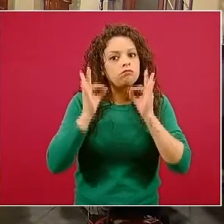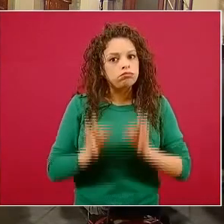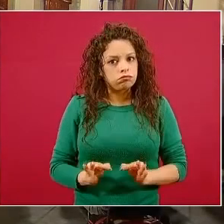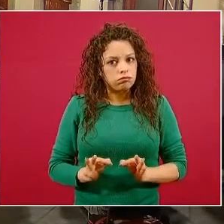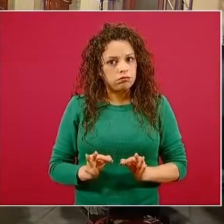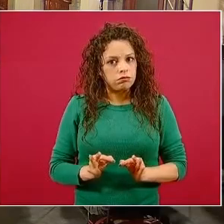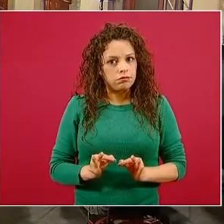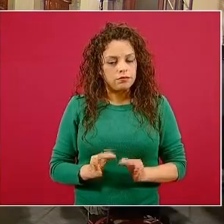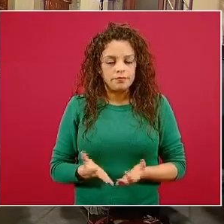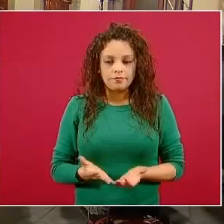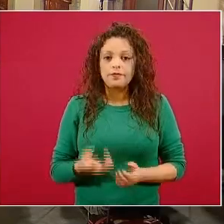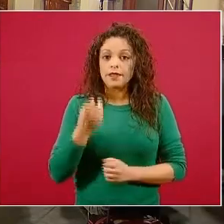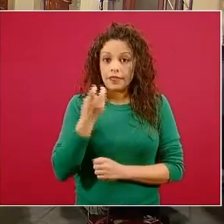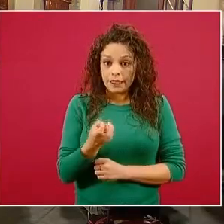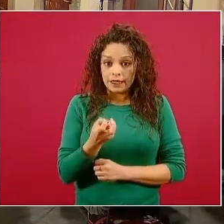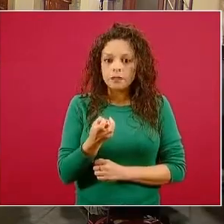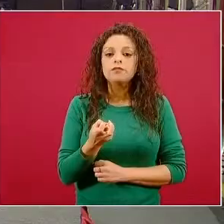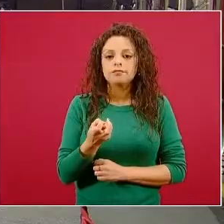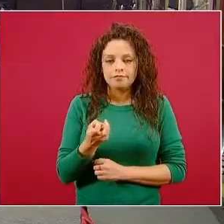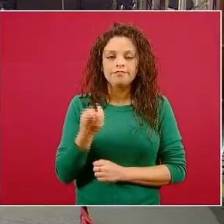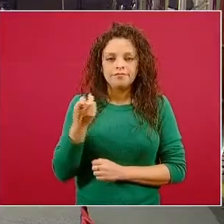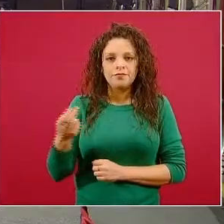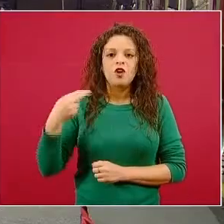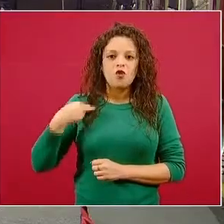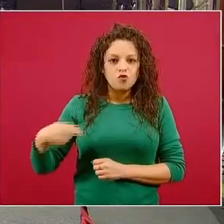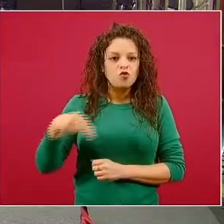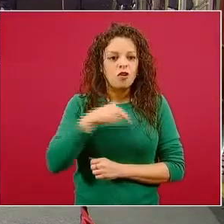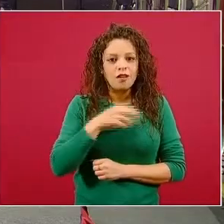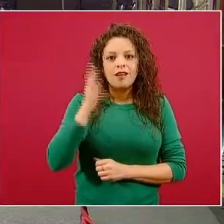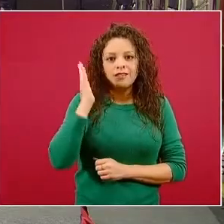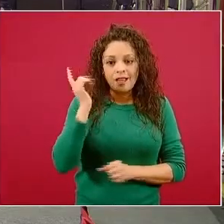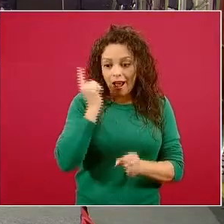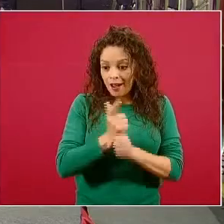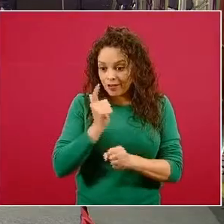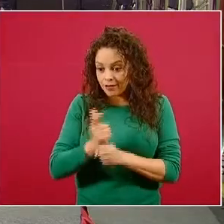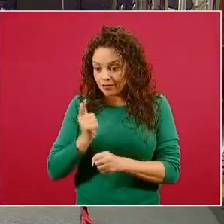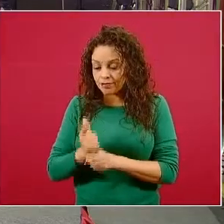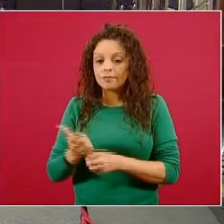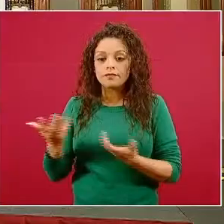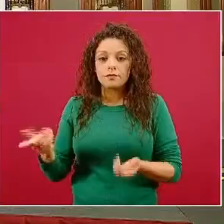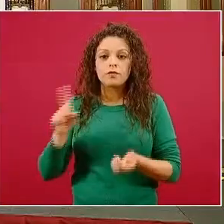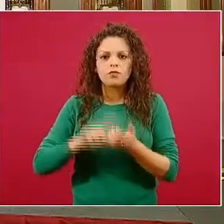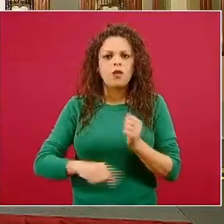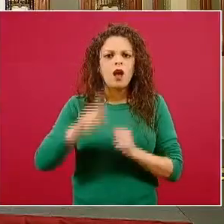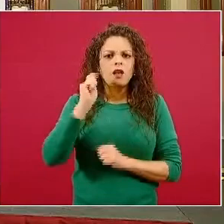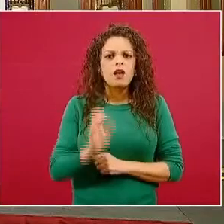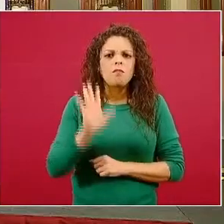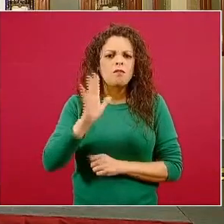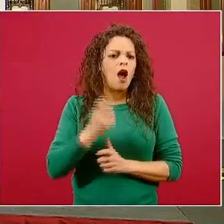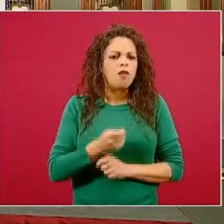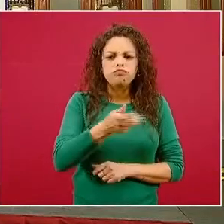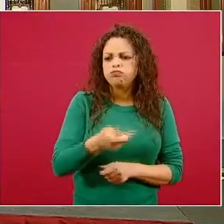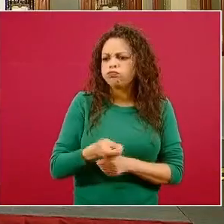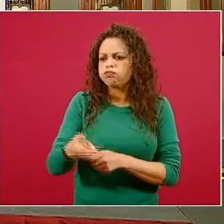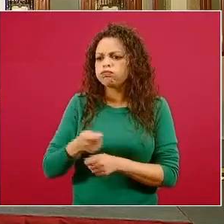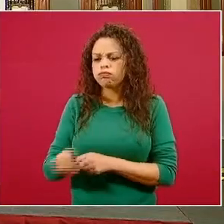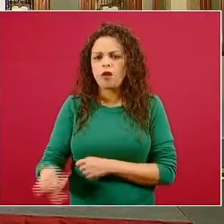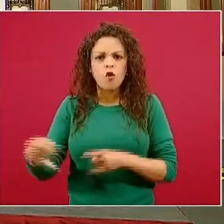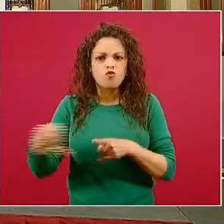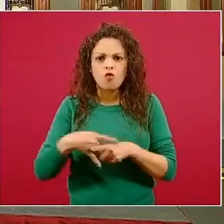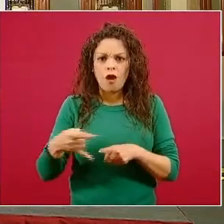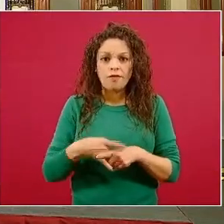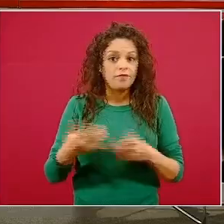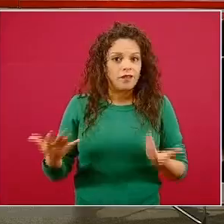insumo, ¿no? Entonces nos hemos dado justamente esta tarea que no es envío de los condones, es un programa de condones